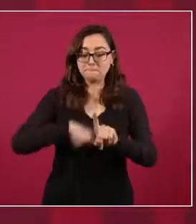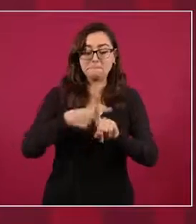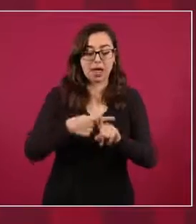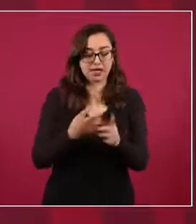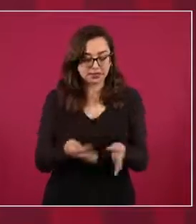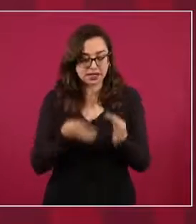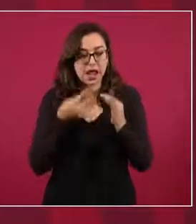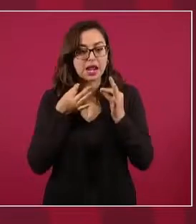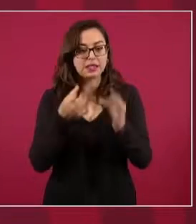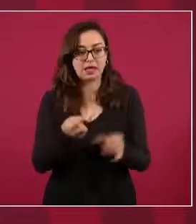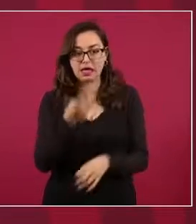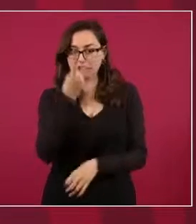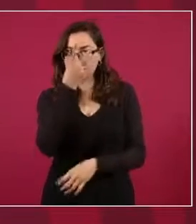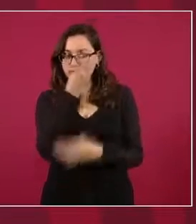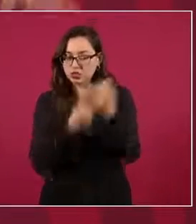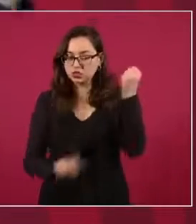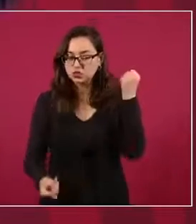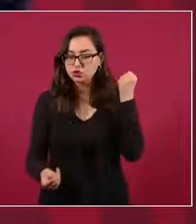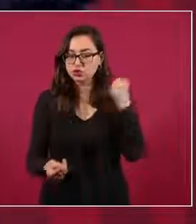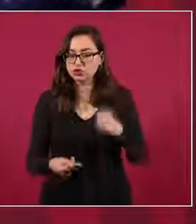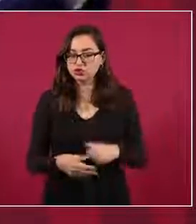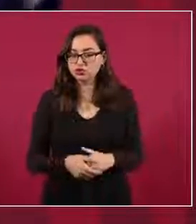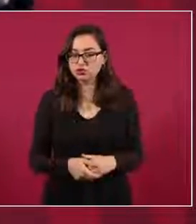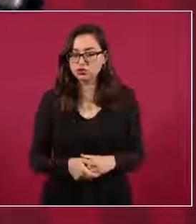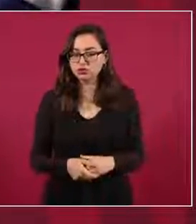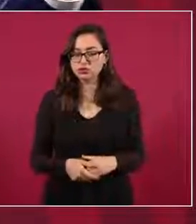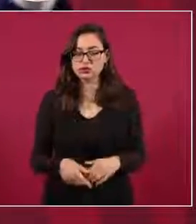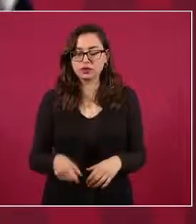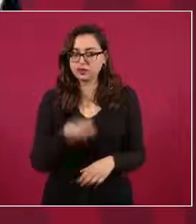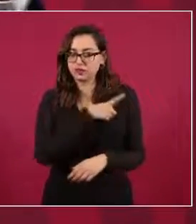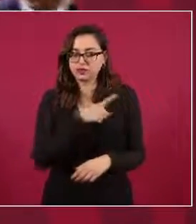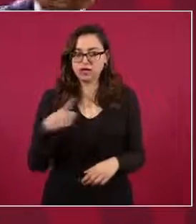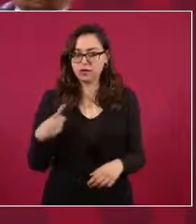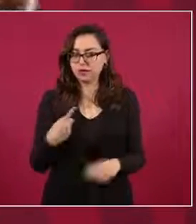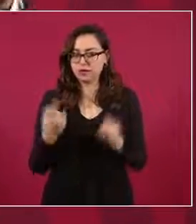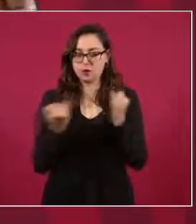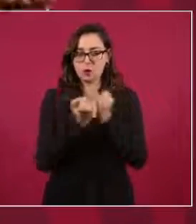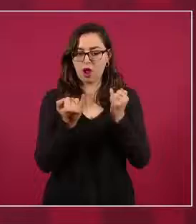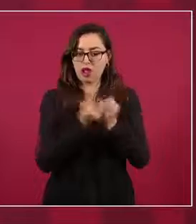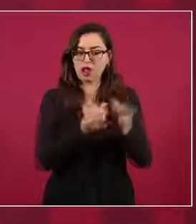educativa. Y se deben de poner en el mismo nivel.